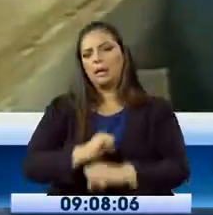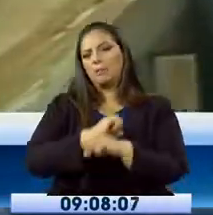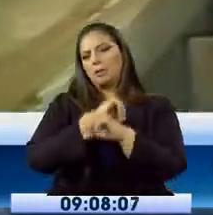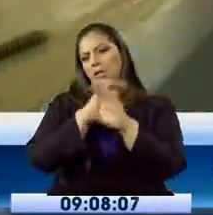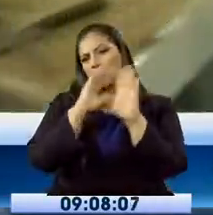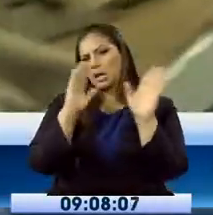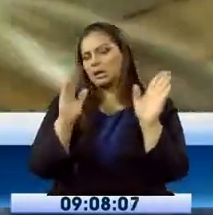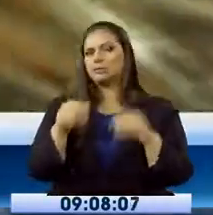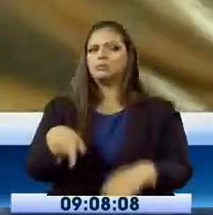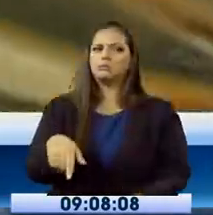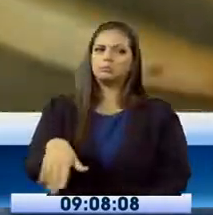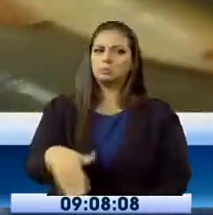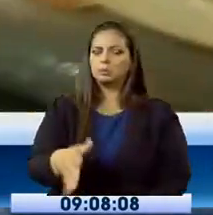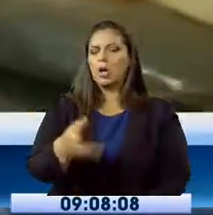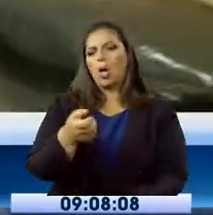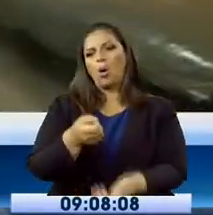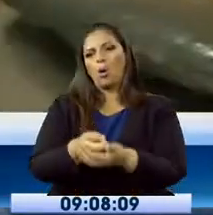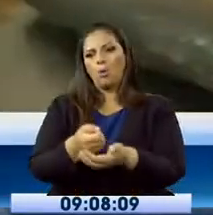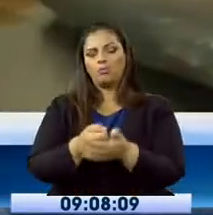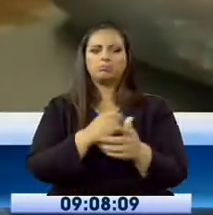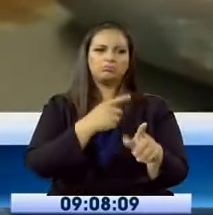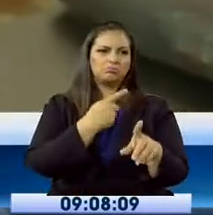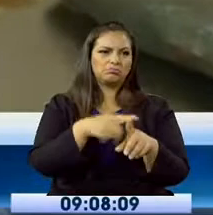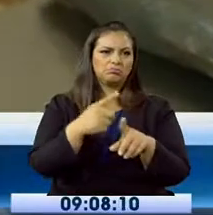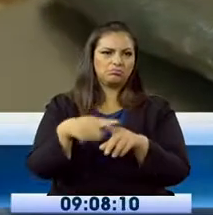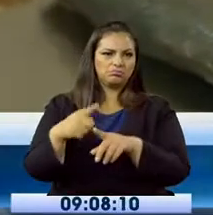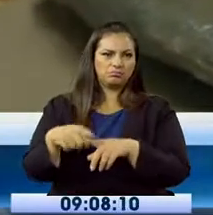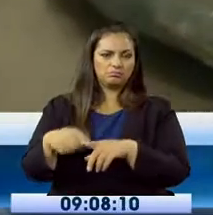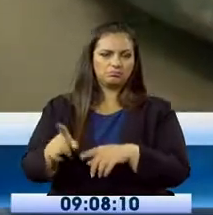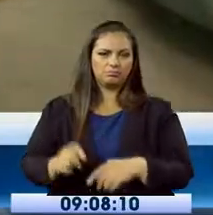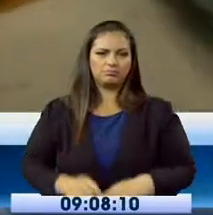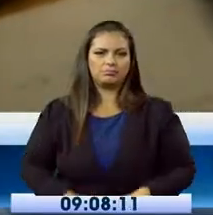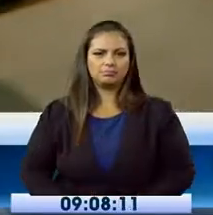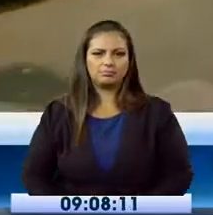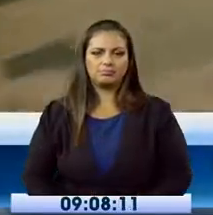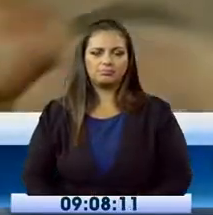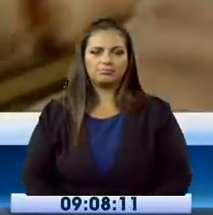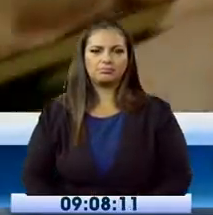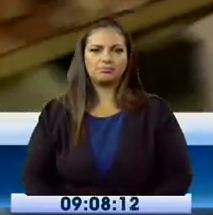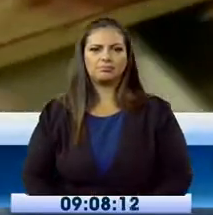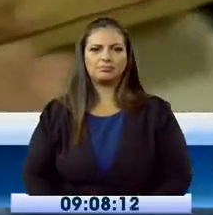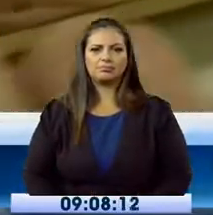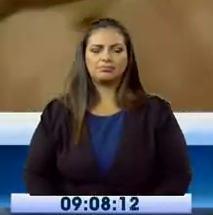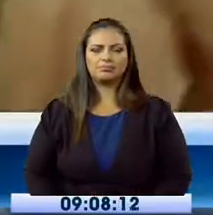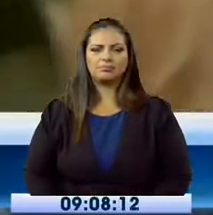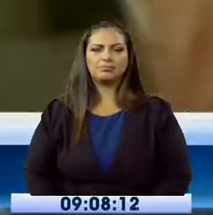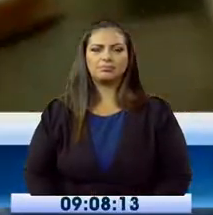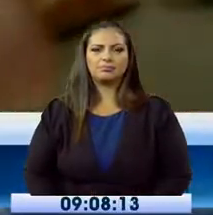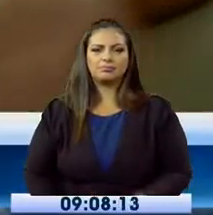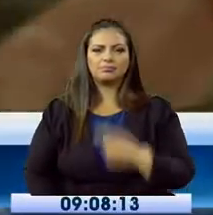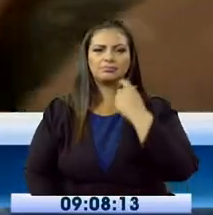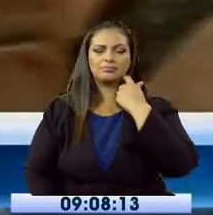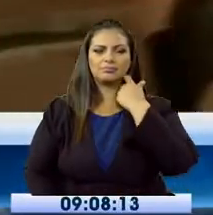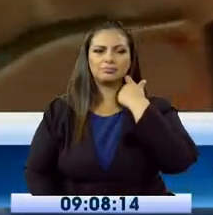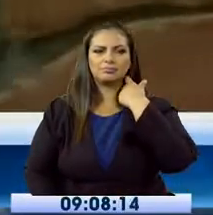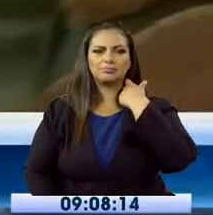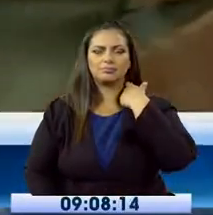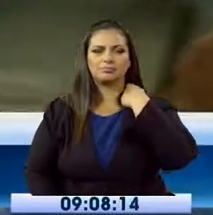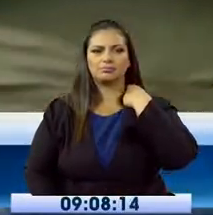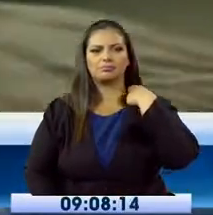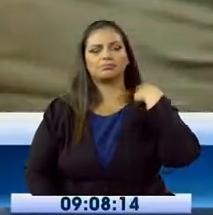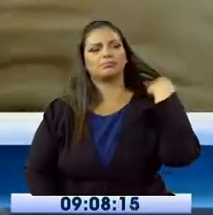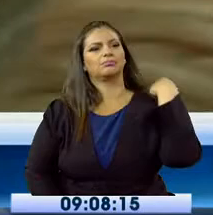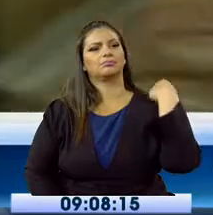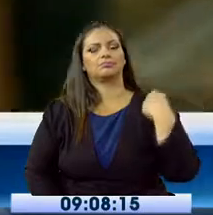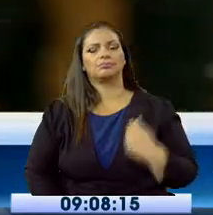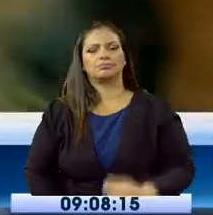ejemplo, otras variedades. Voy a seguir recorriendo un poquito por acá. Lo que yo tengo que decir, y eso tengo que hacer un